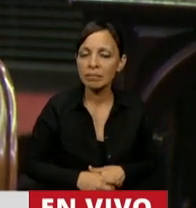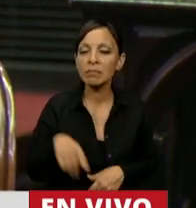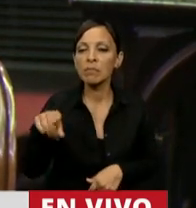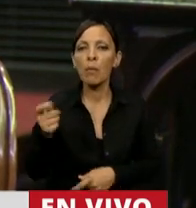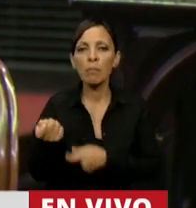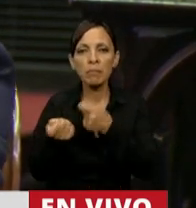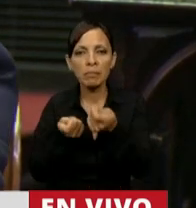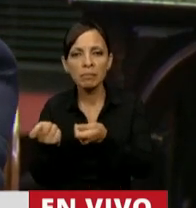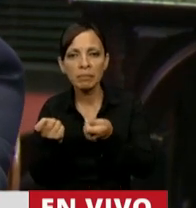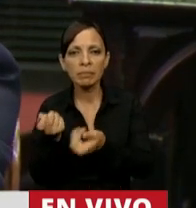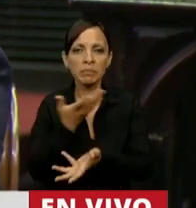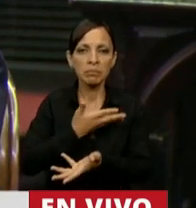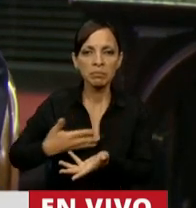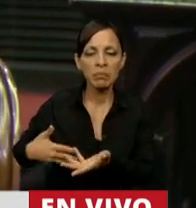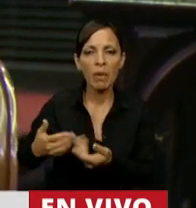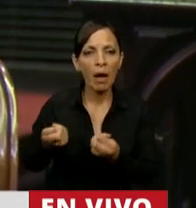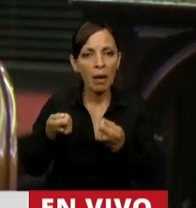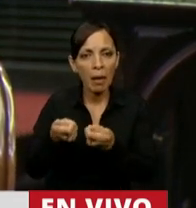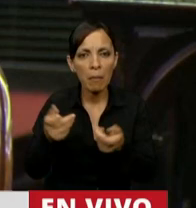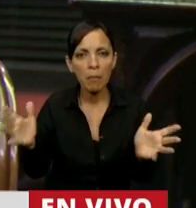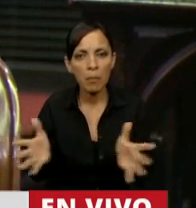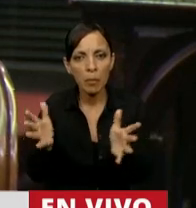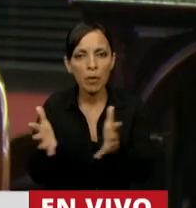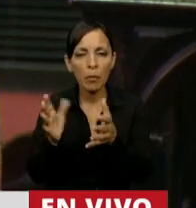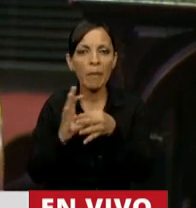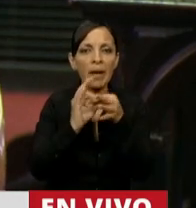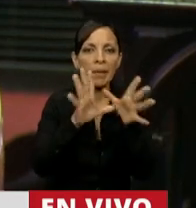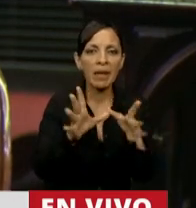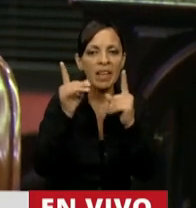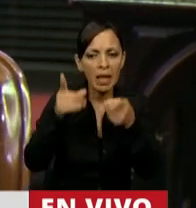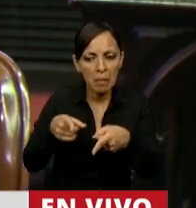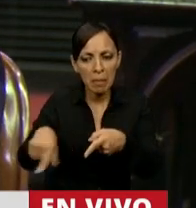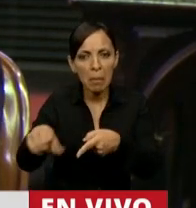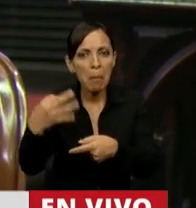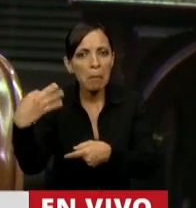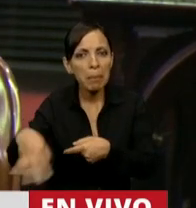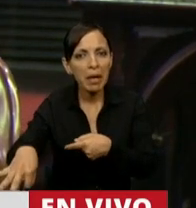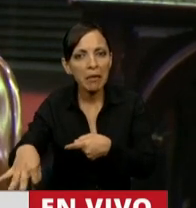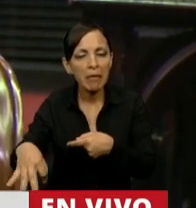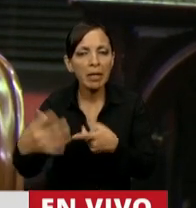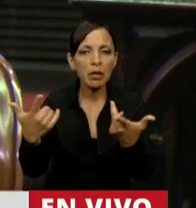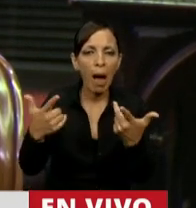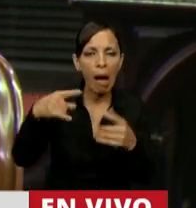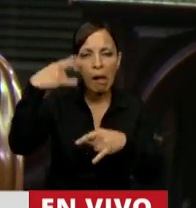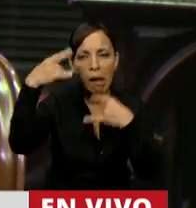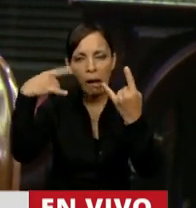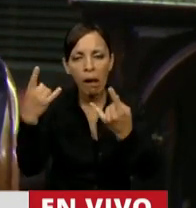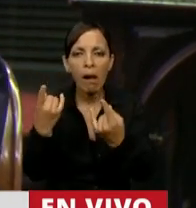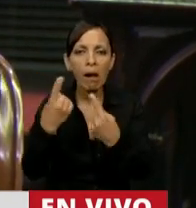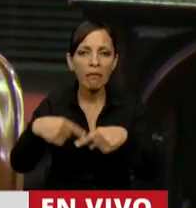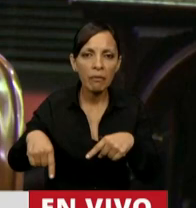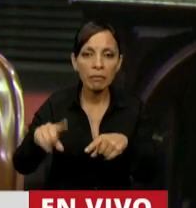que promueva la libertad y a la vez sea una gestión eficiente, seria, sin improvisación,